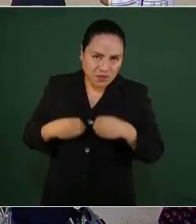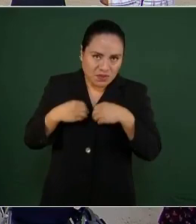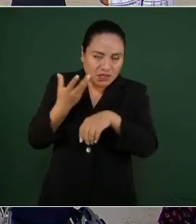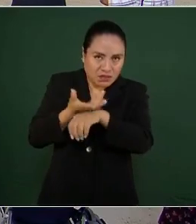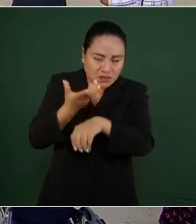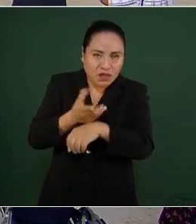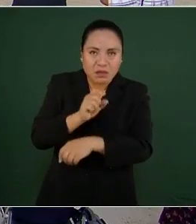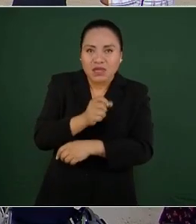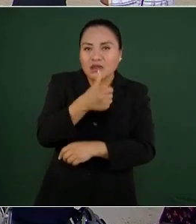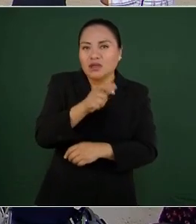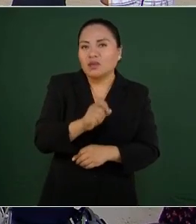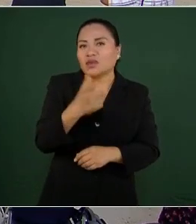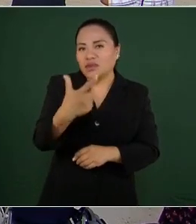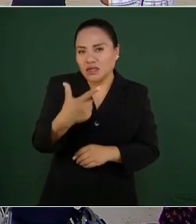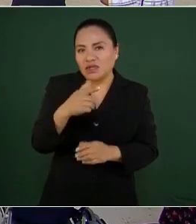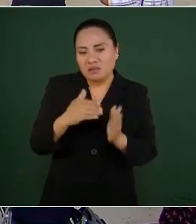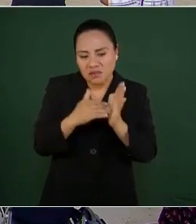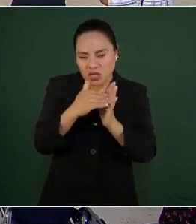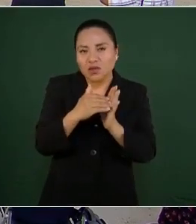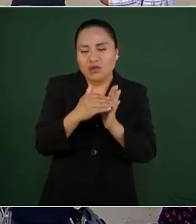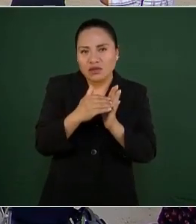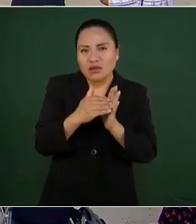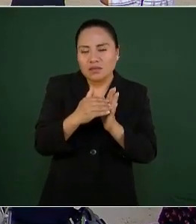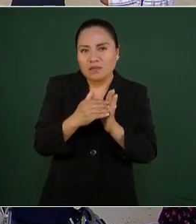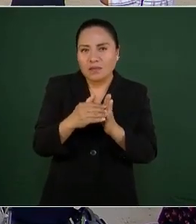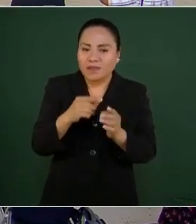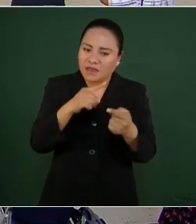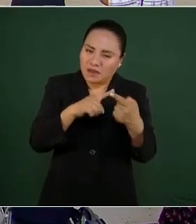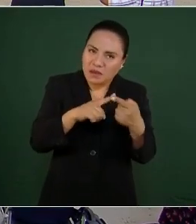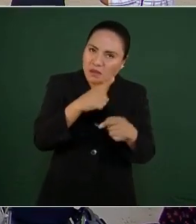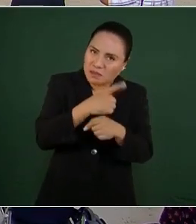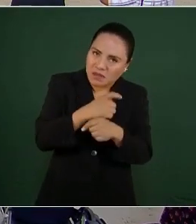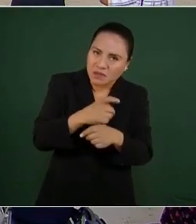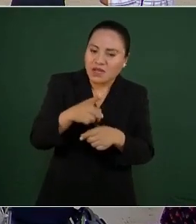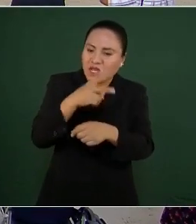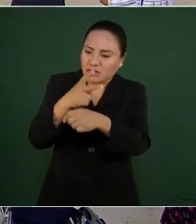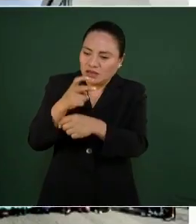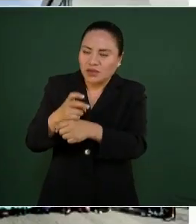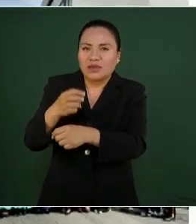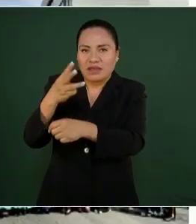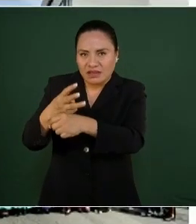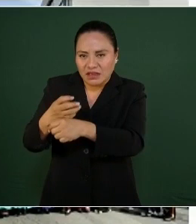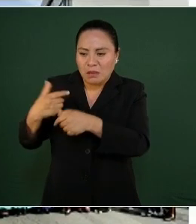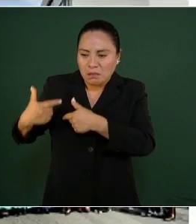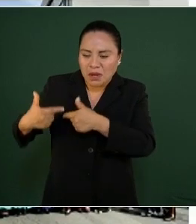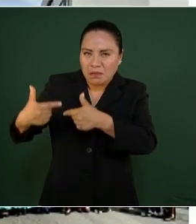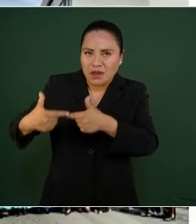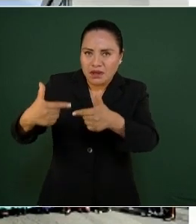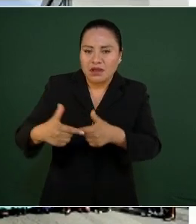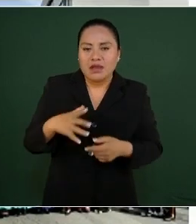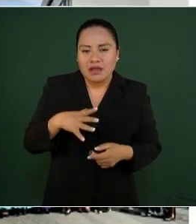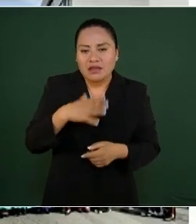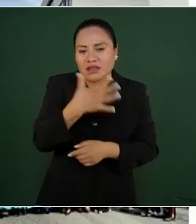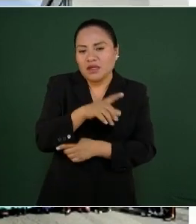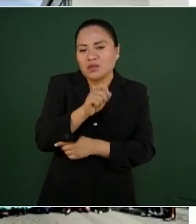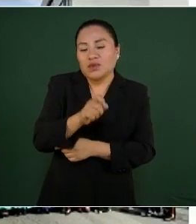Unidos, 26.7 que son de primera, segunda y tercera generación, 10.6 nacidos en México, y